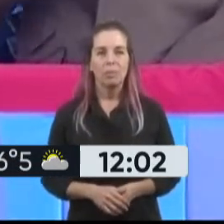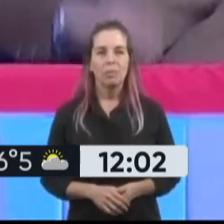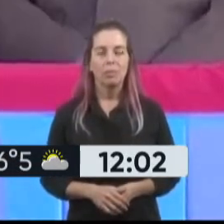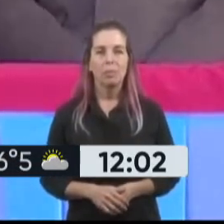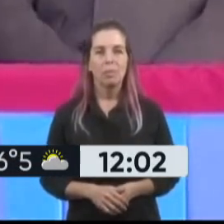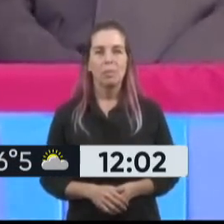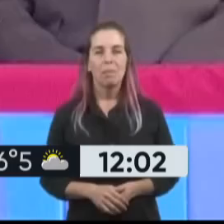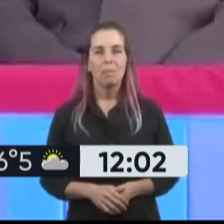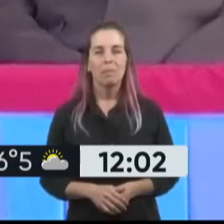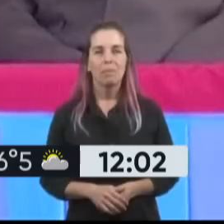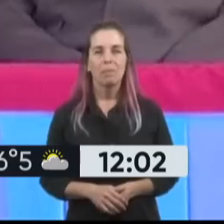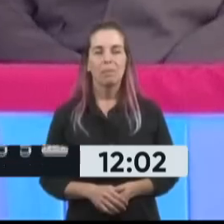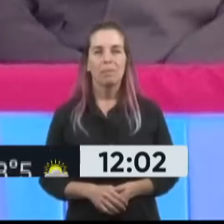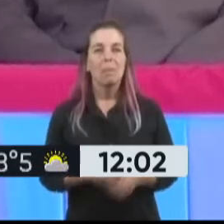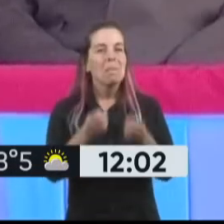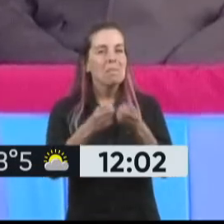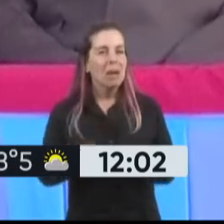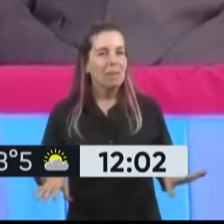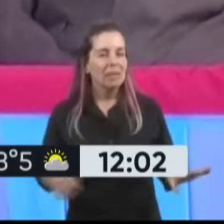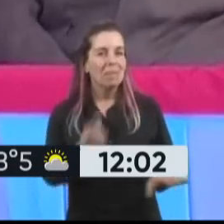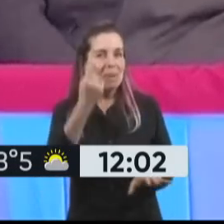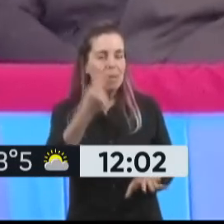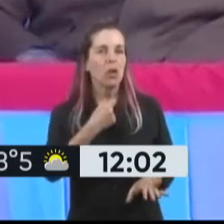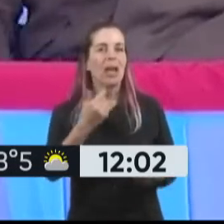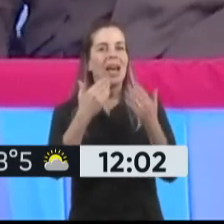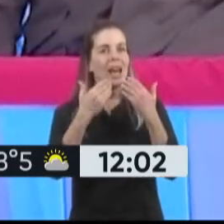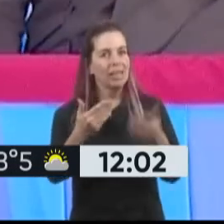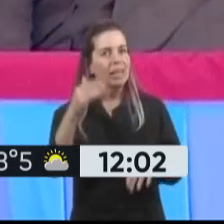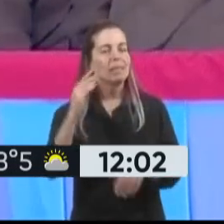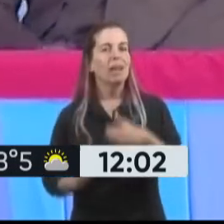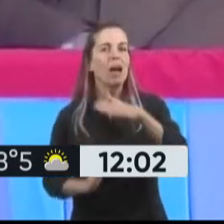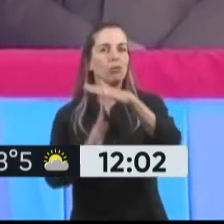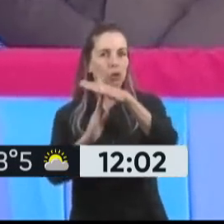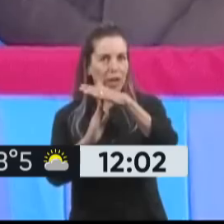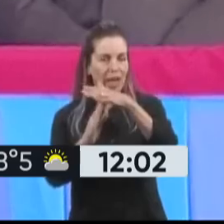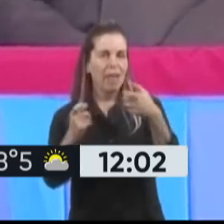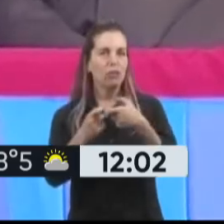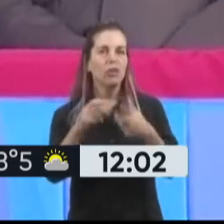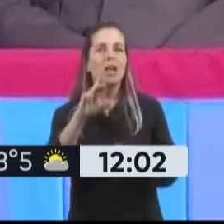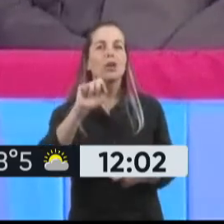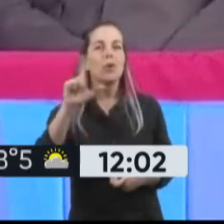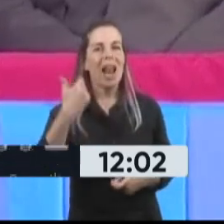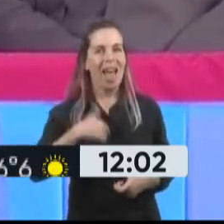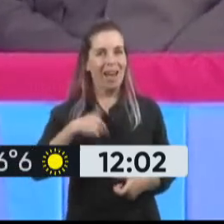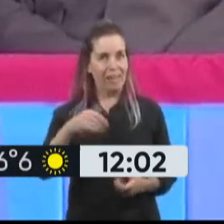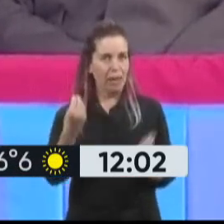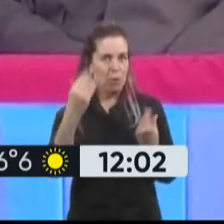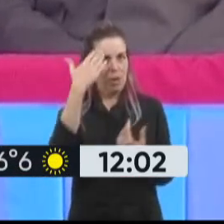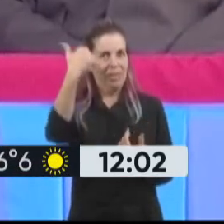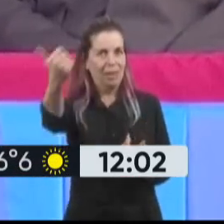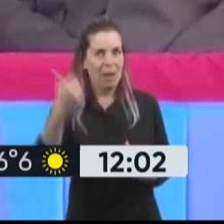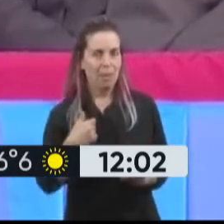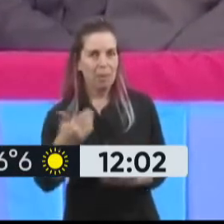Para comenzar, quiero agradecer a las autoridades de la sociedad rural argentina para convocarme a hablar aquí entre